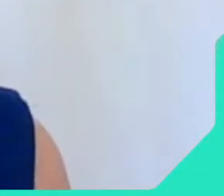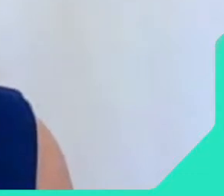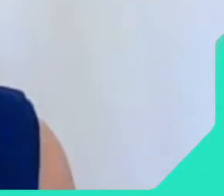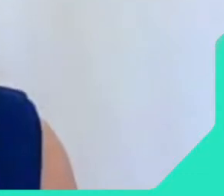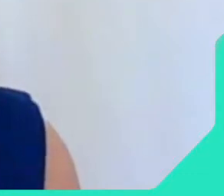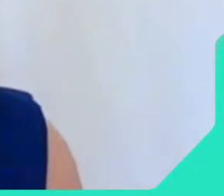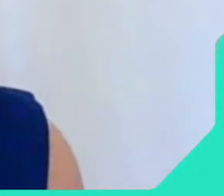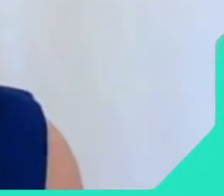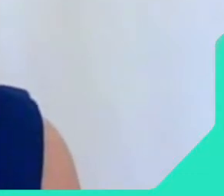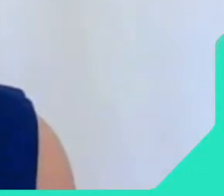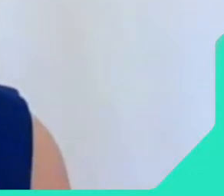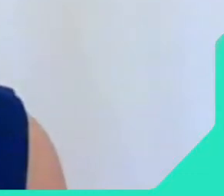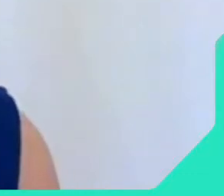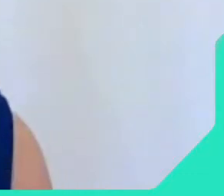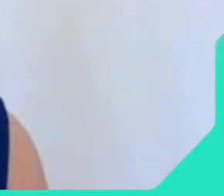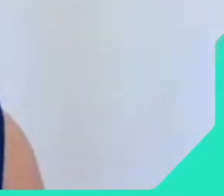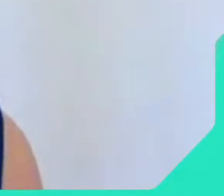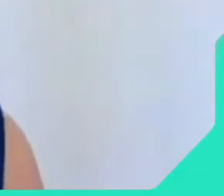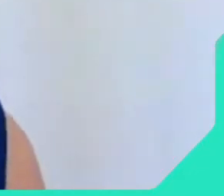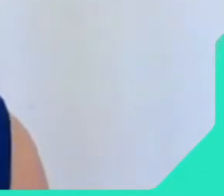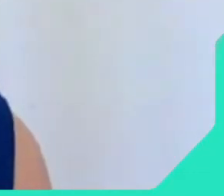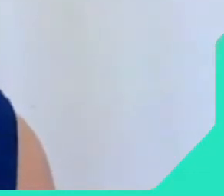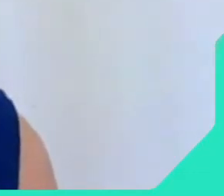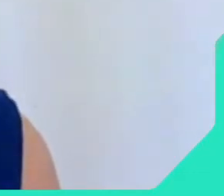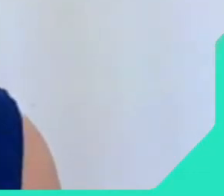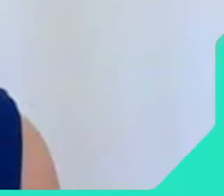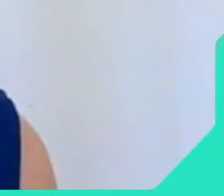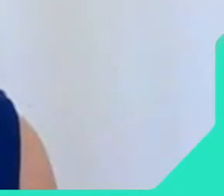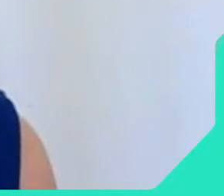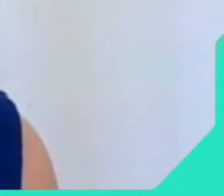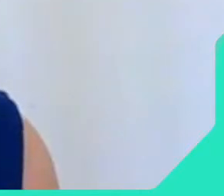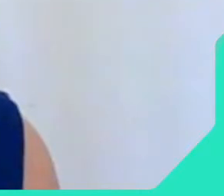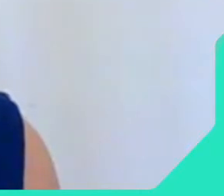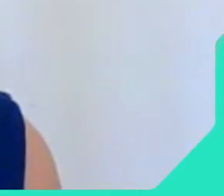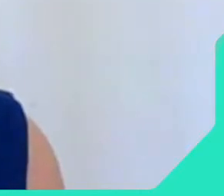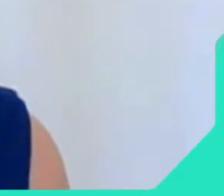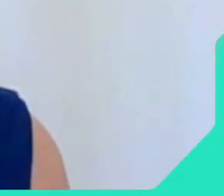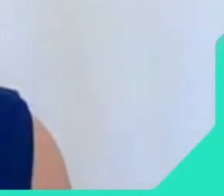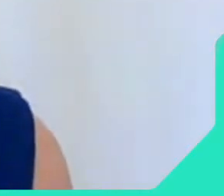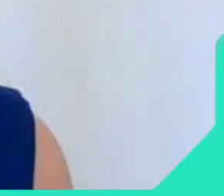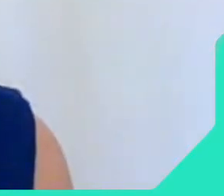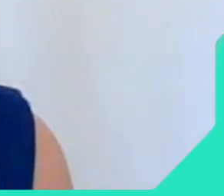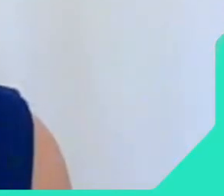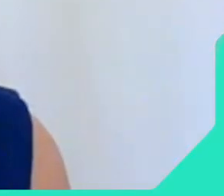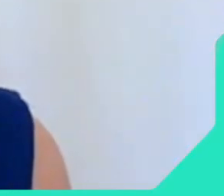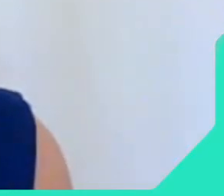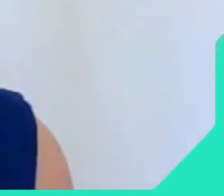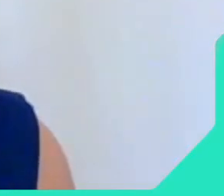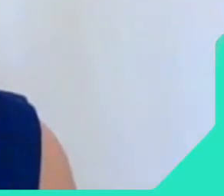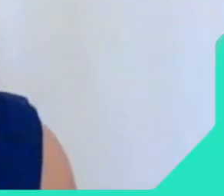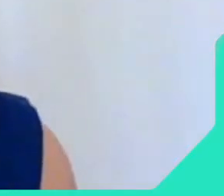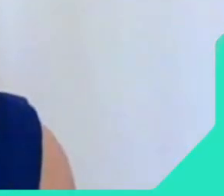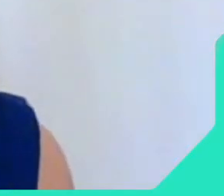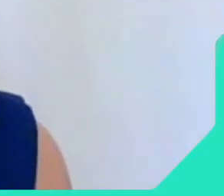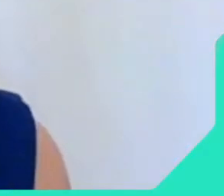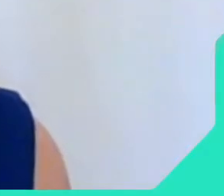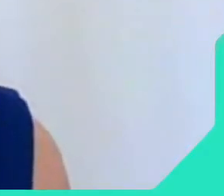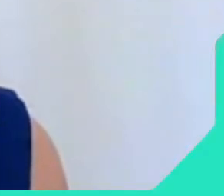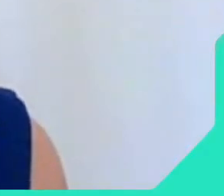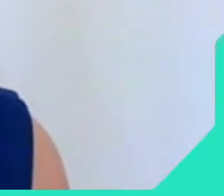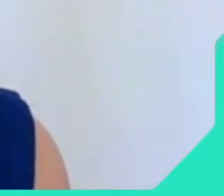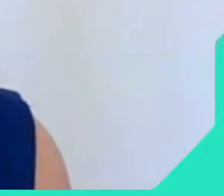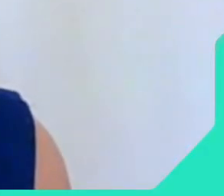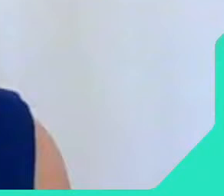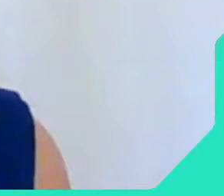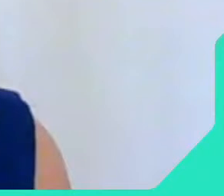nombre es Silvia Rach, formo parte del área de orientación vocacional, en este caso de la Delegación Corrientes,